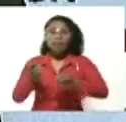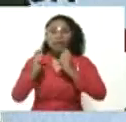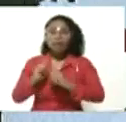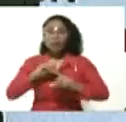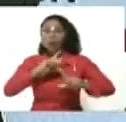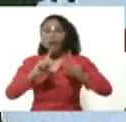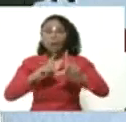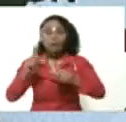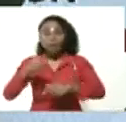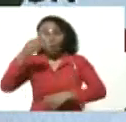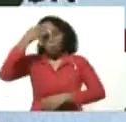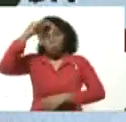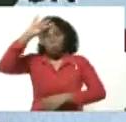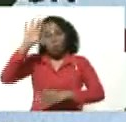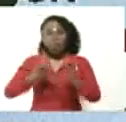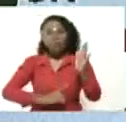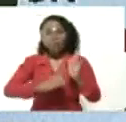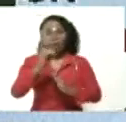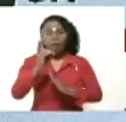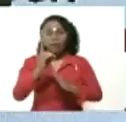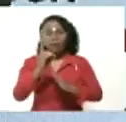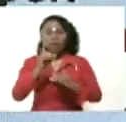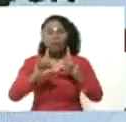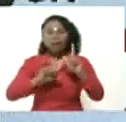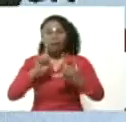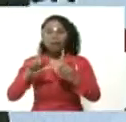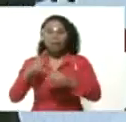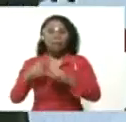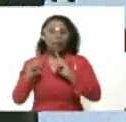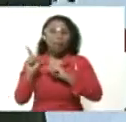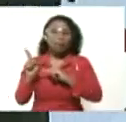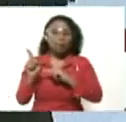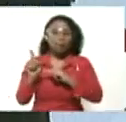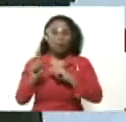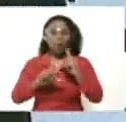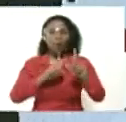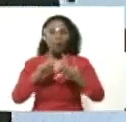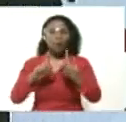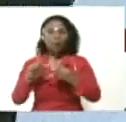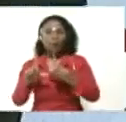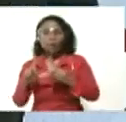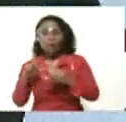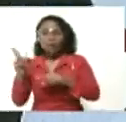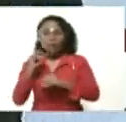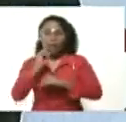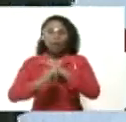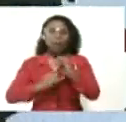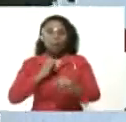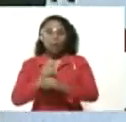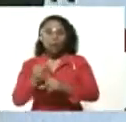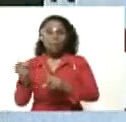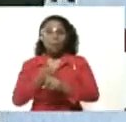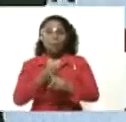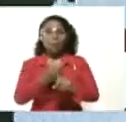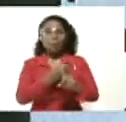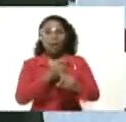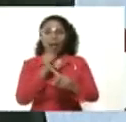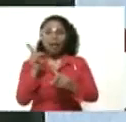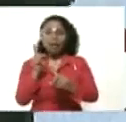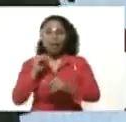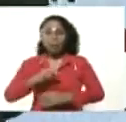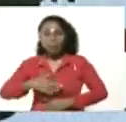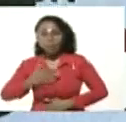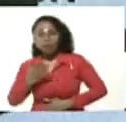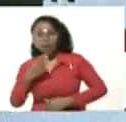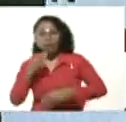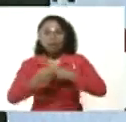laboratorios cubanos desarrollaran en Ecuador laboratorios, pero resulta que los laboratorios internacionales sabotearon esa